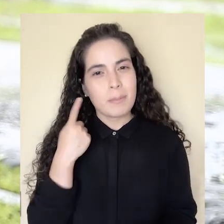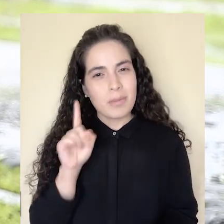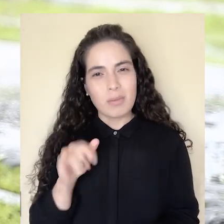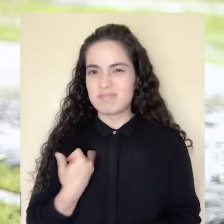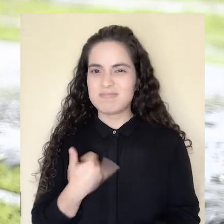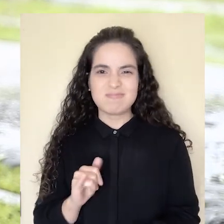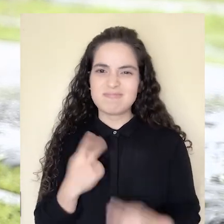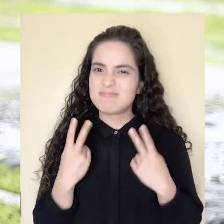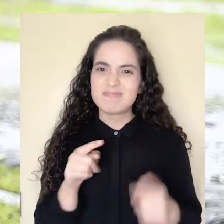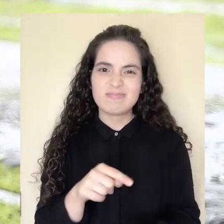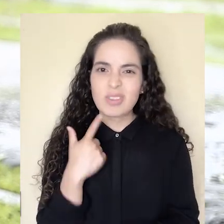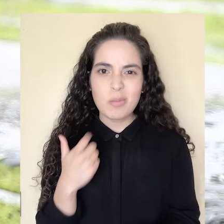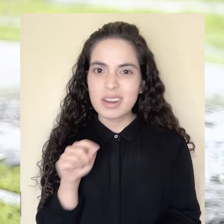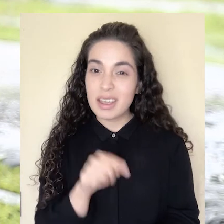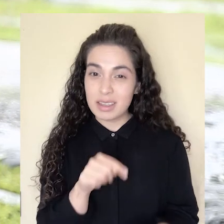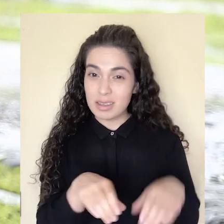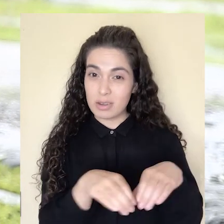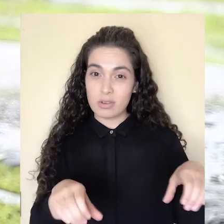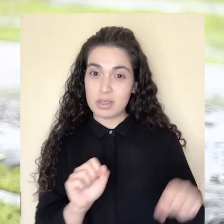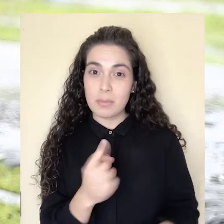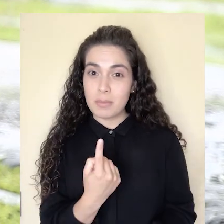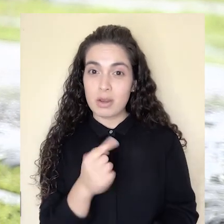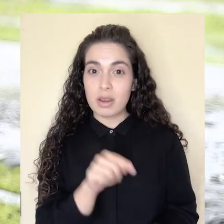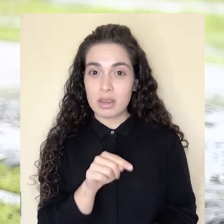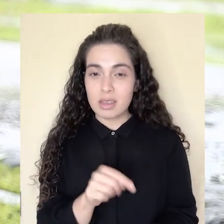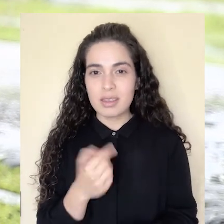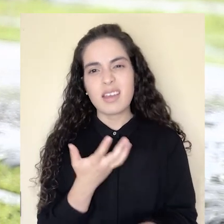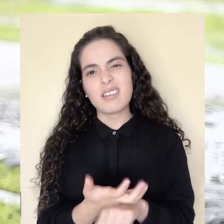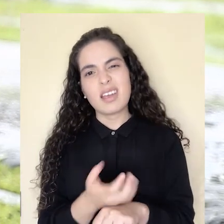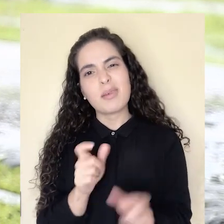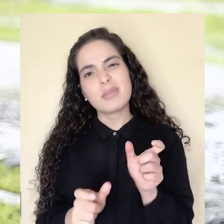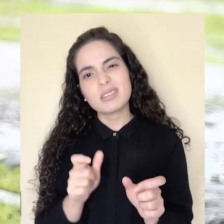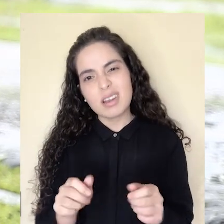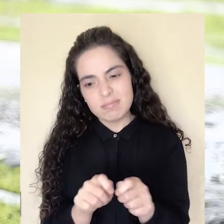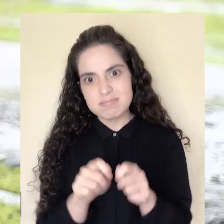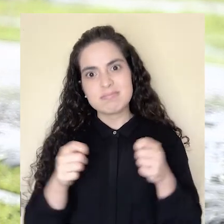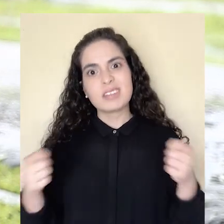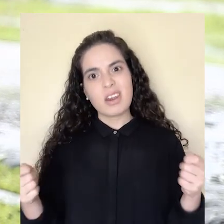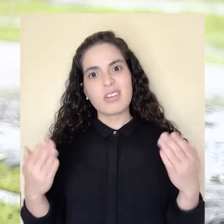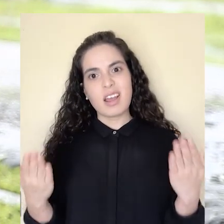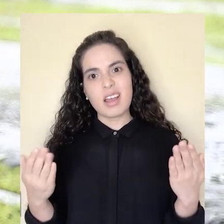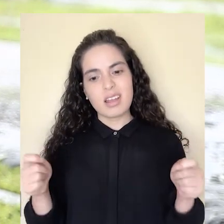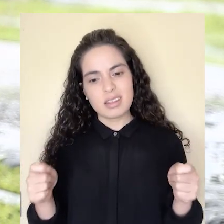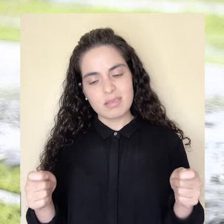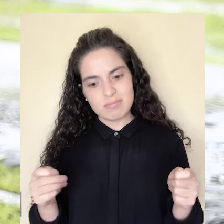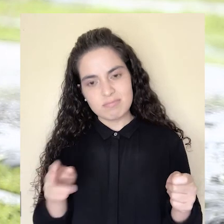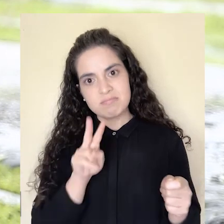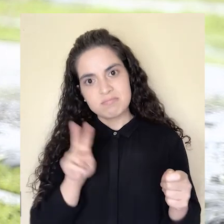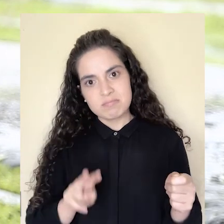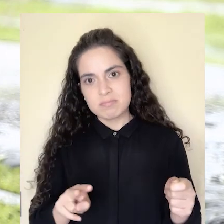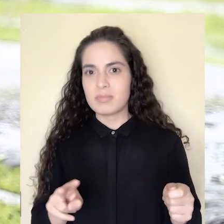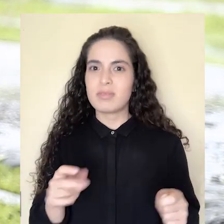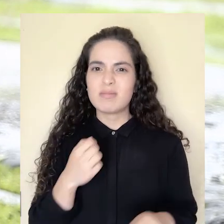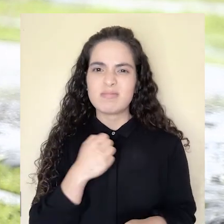primera, porque resulta de que en el de primera iba gente ahí con el diario grande, leyendo ahí, todo en silencio y todo. Y no